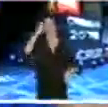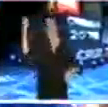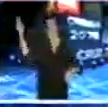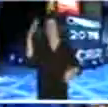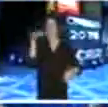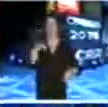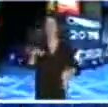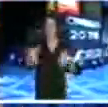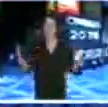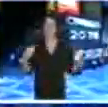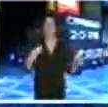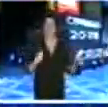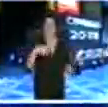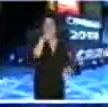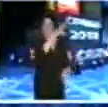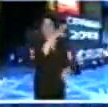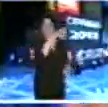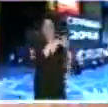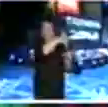la acera!